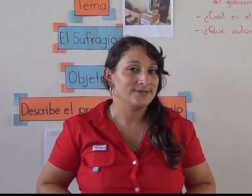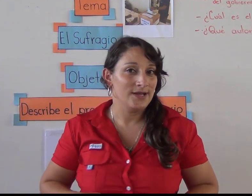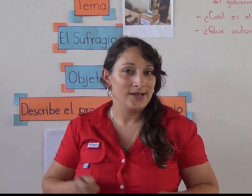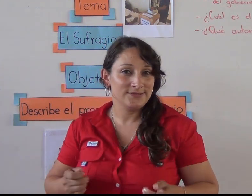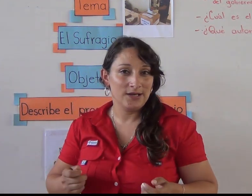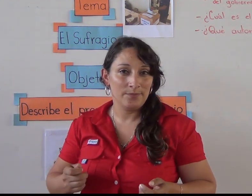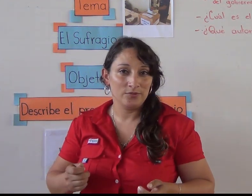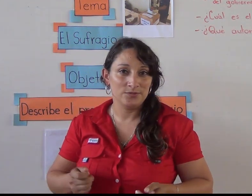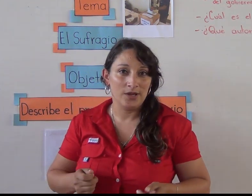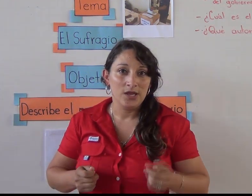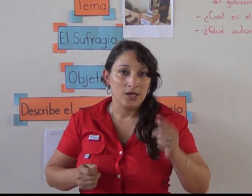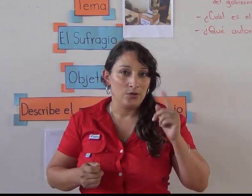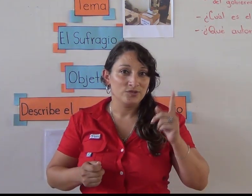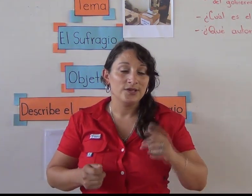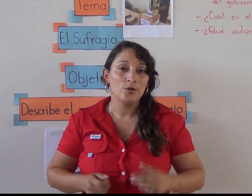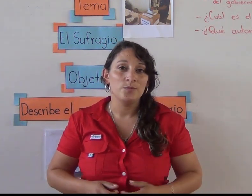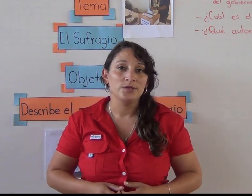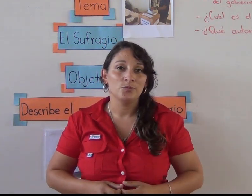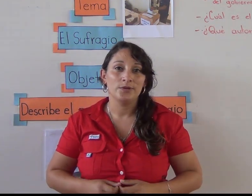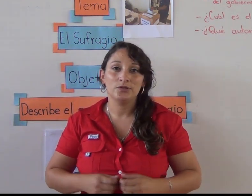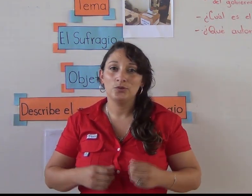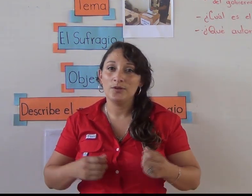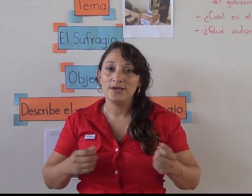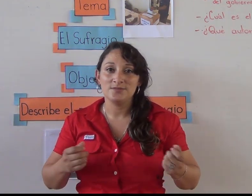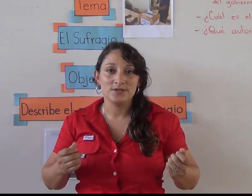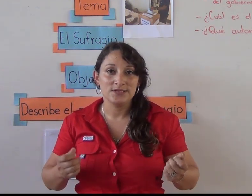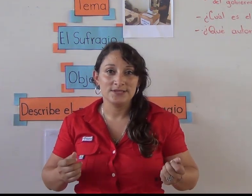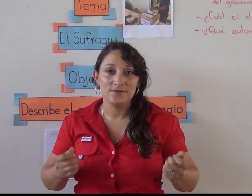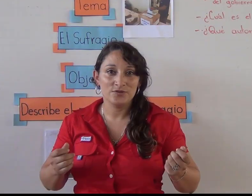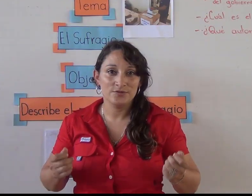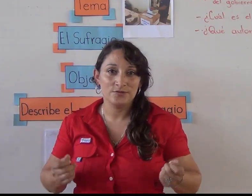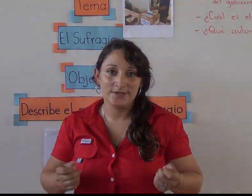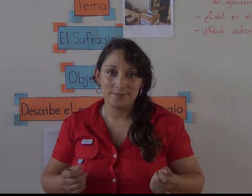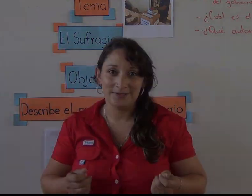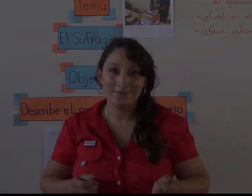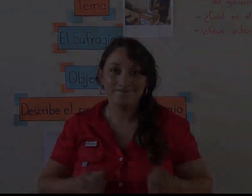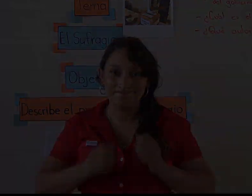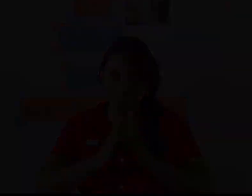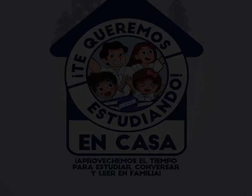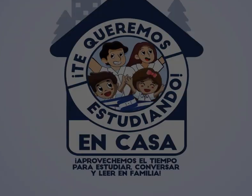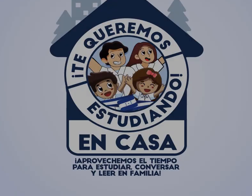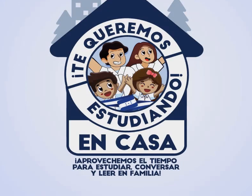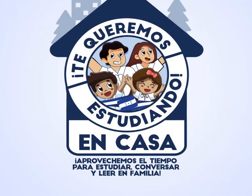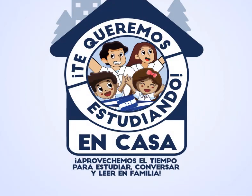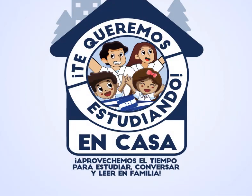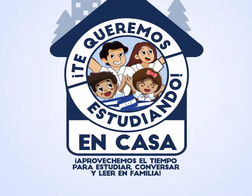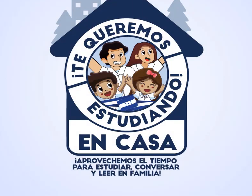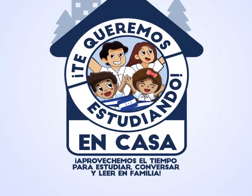estudiando en casa. Hasta la próxima. Y no se les olvide tomar todas las medidas de bioseguridad, ¿verdad?